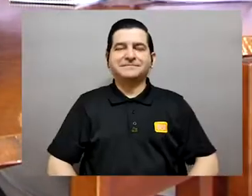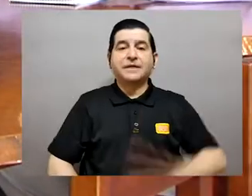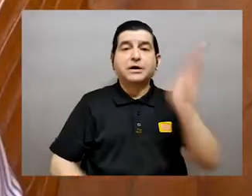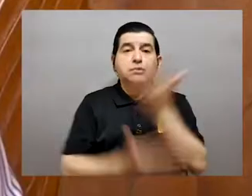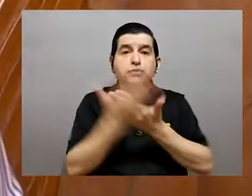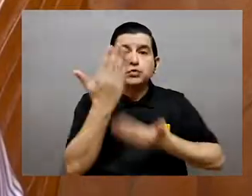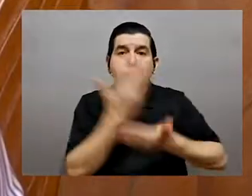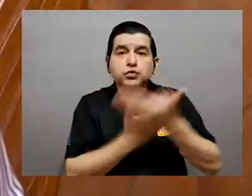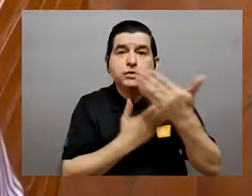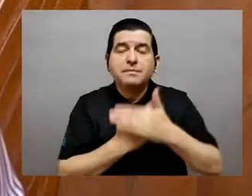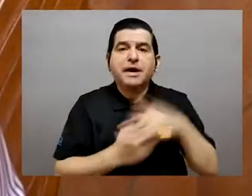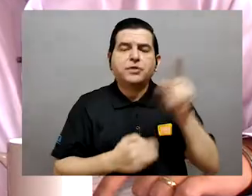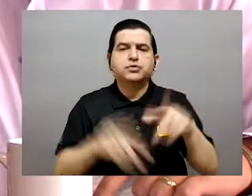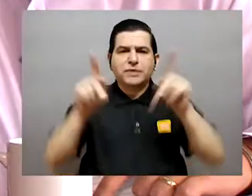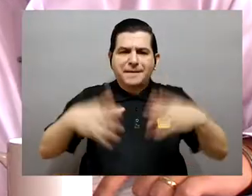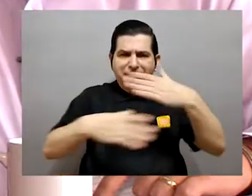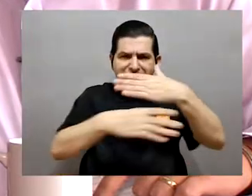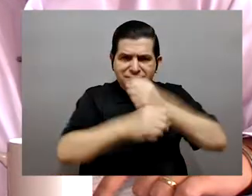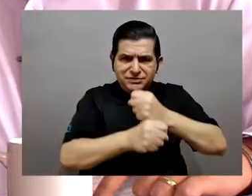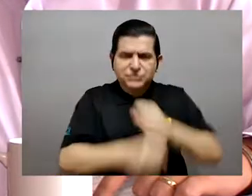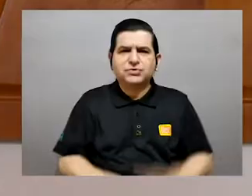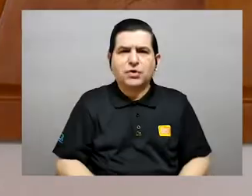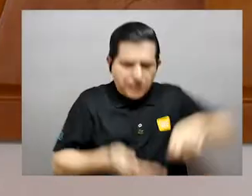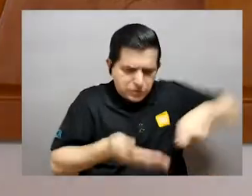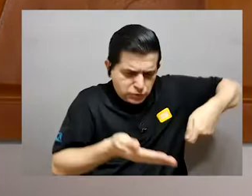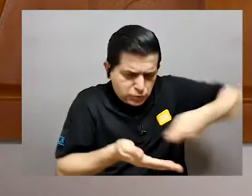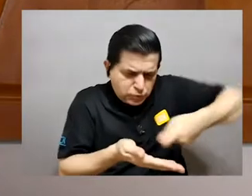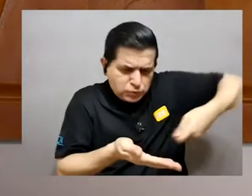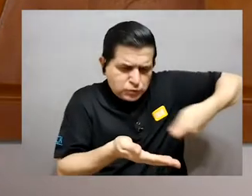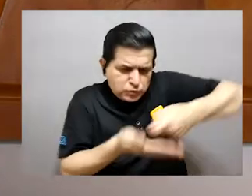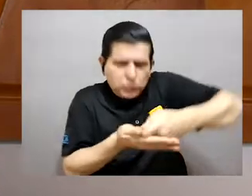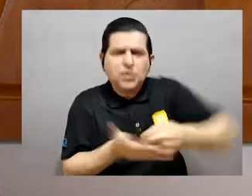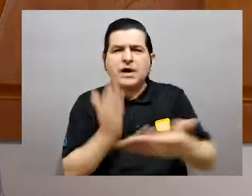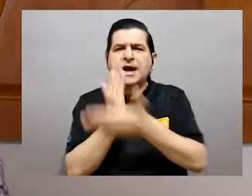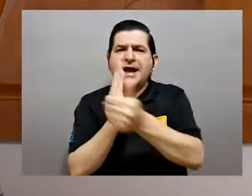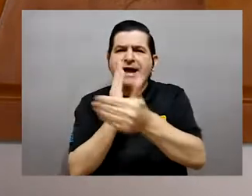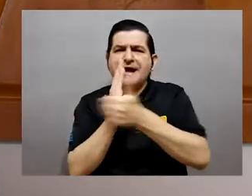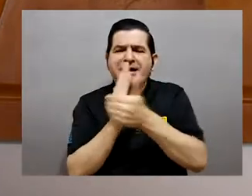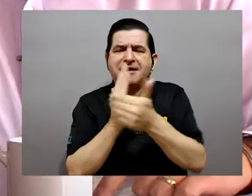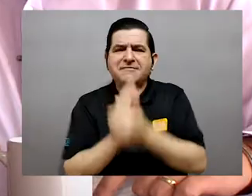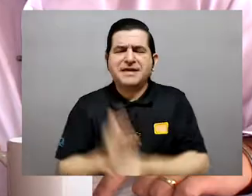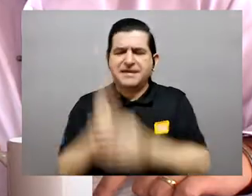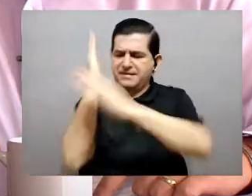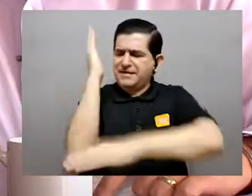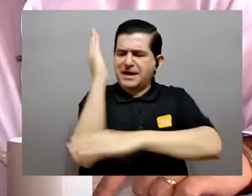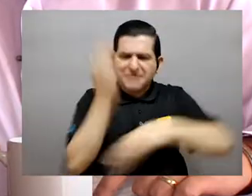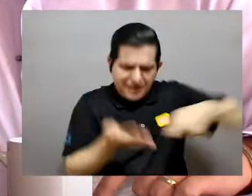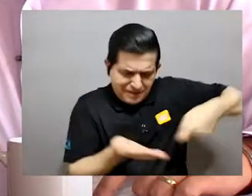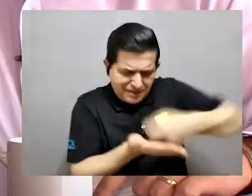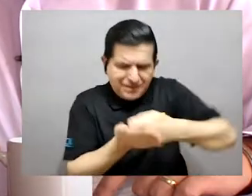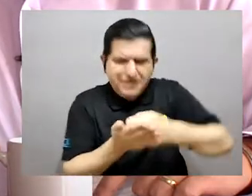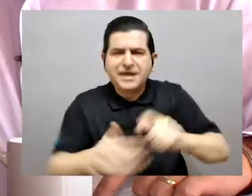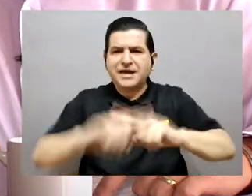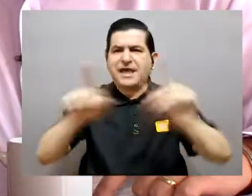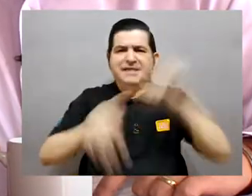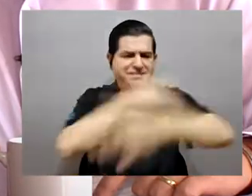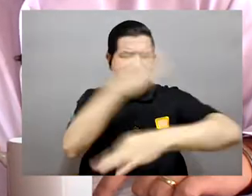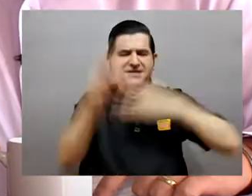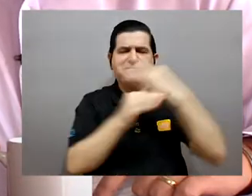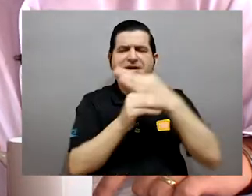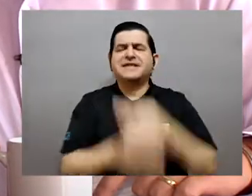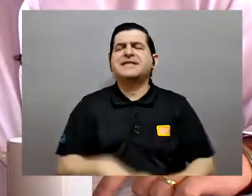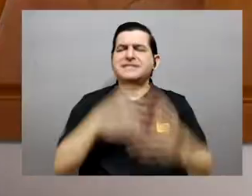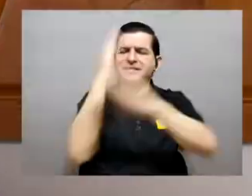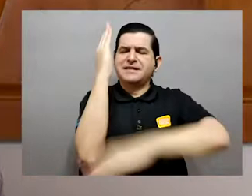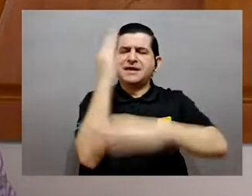Don Manuel, gracias por recibirnos en su casa. ¿Cómo está? Muy bien, muy bien. Muchas gracias a ustedes por permitirme